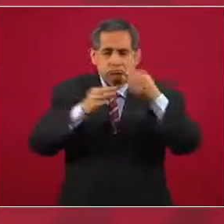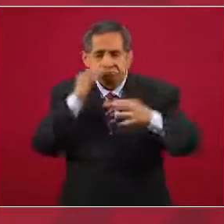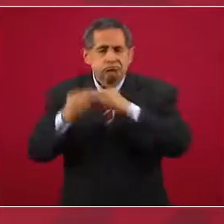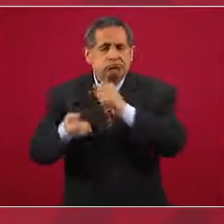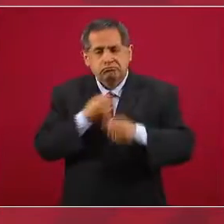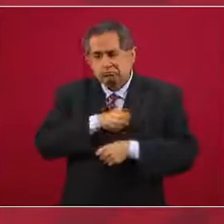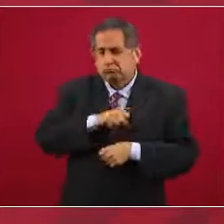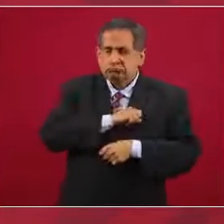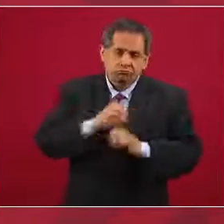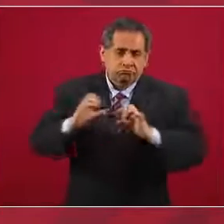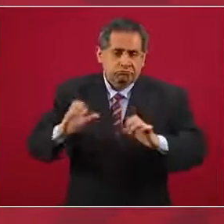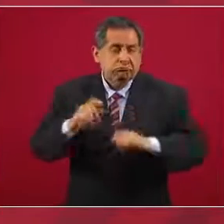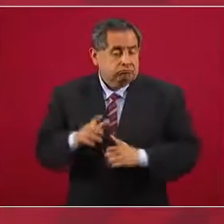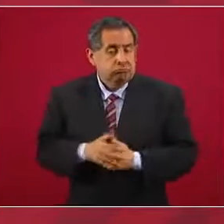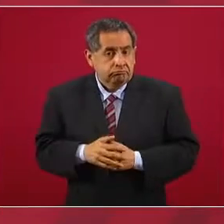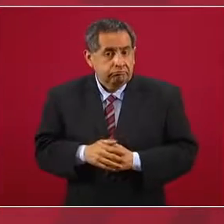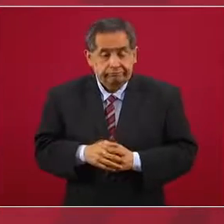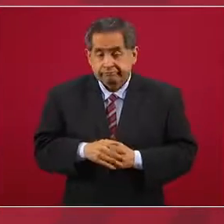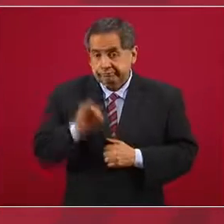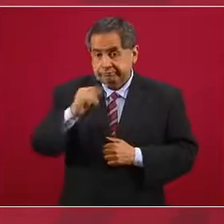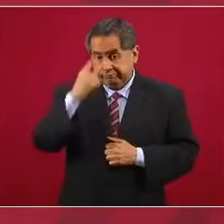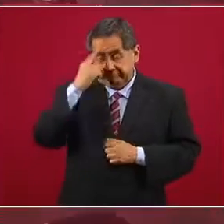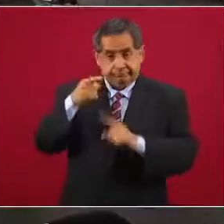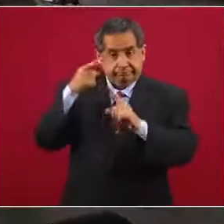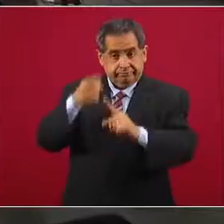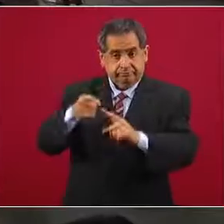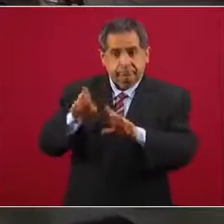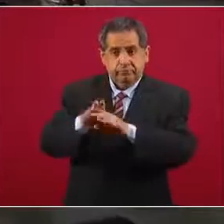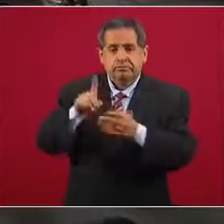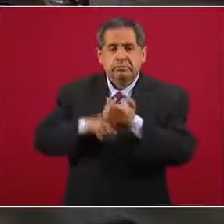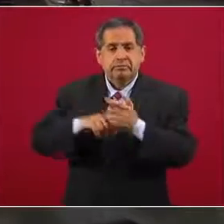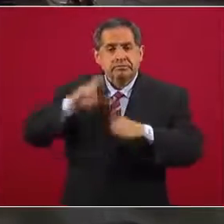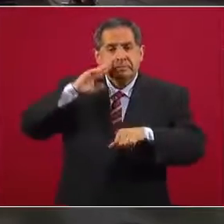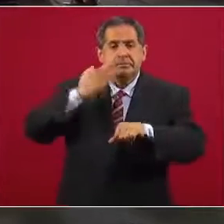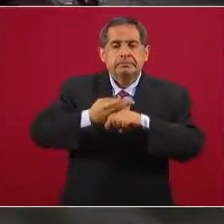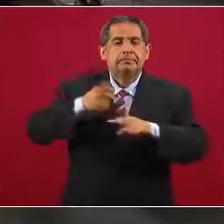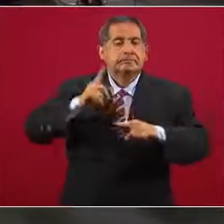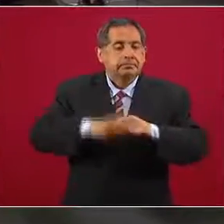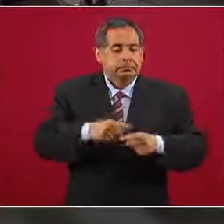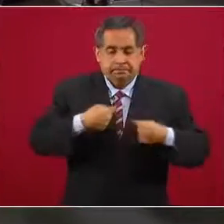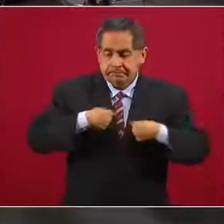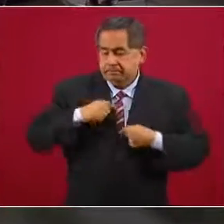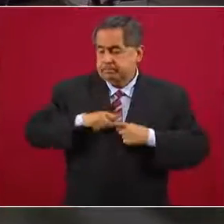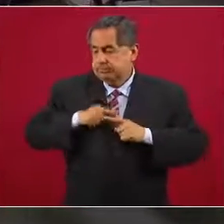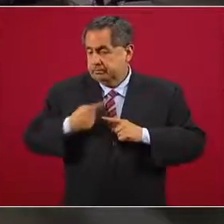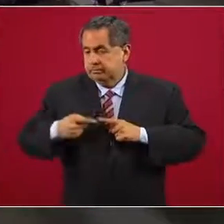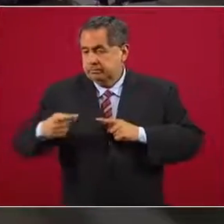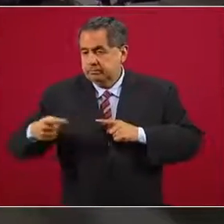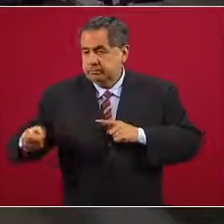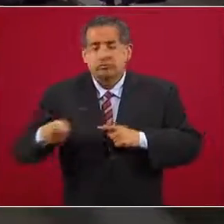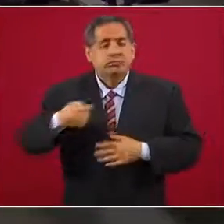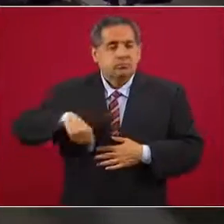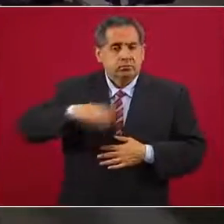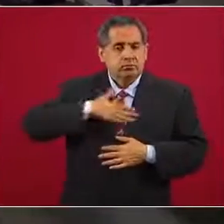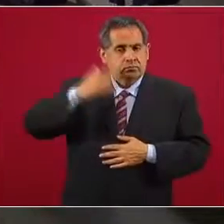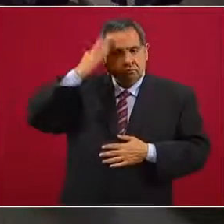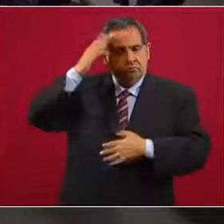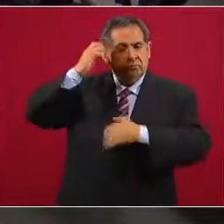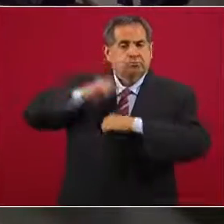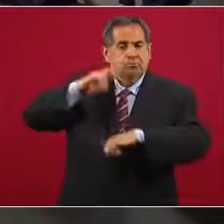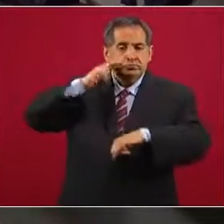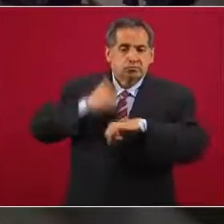salud, no perder de vista los tramos de responsabilidad. Nosotros participamos en la Autoridad